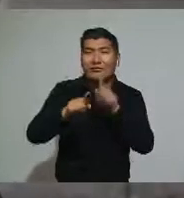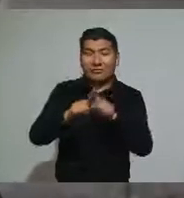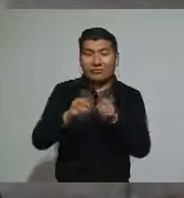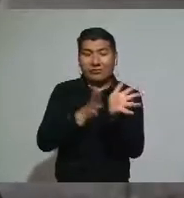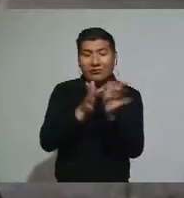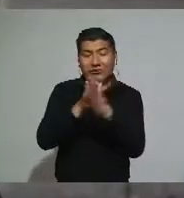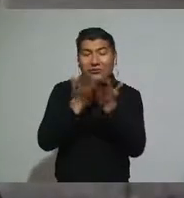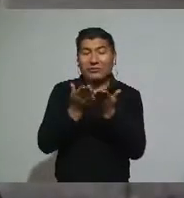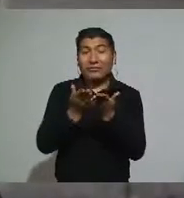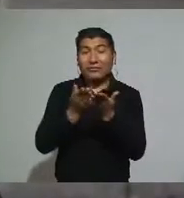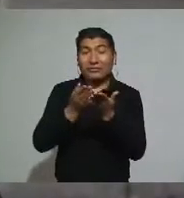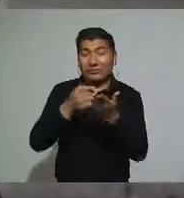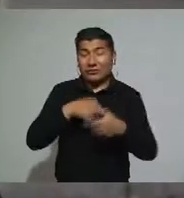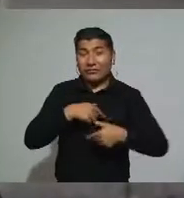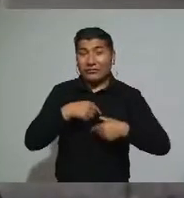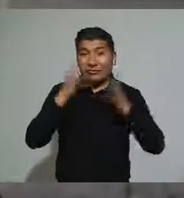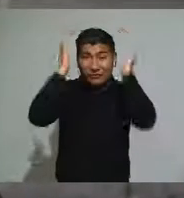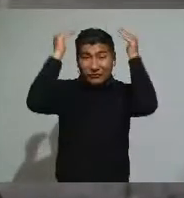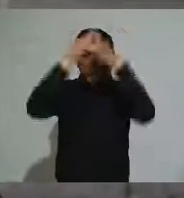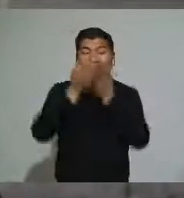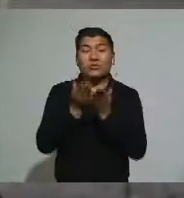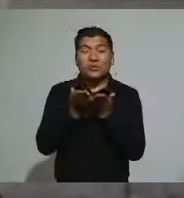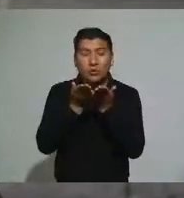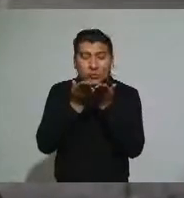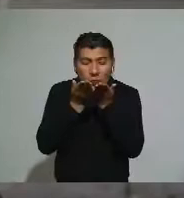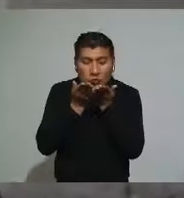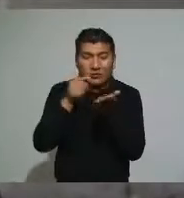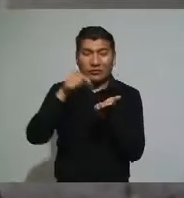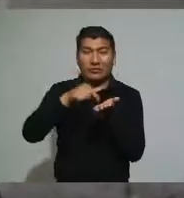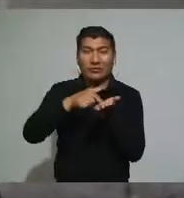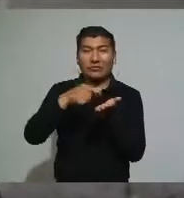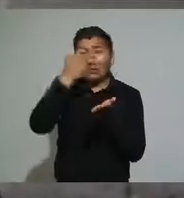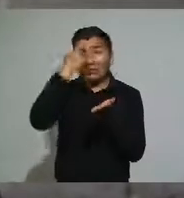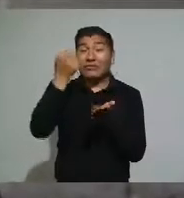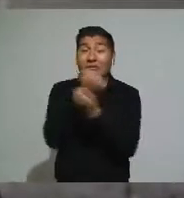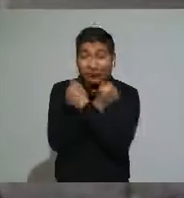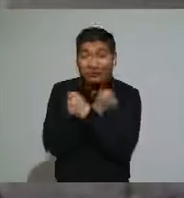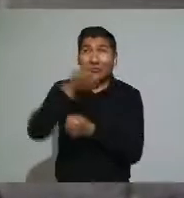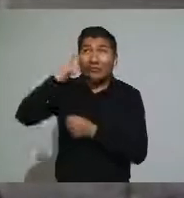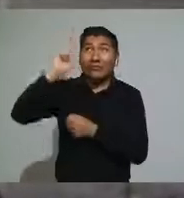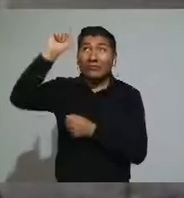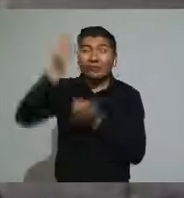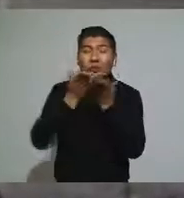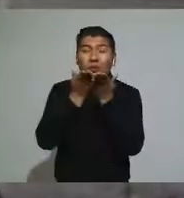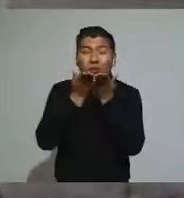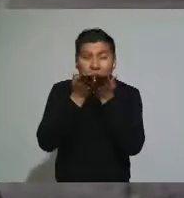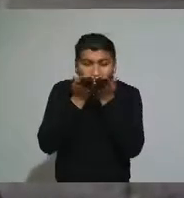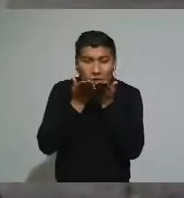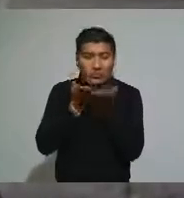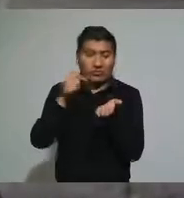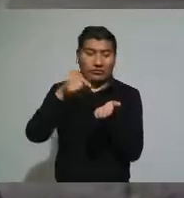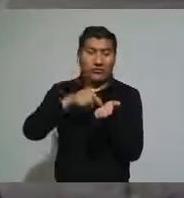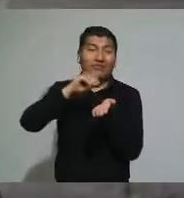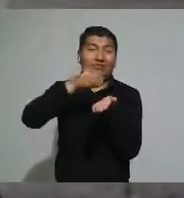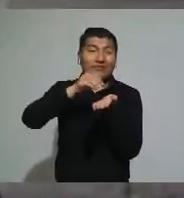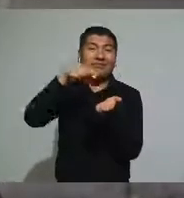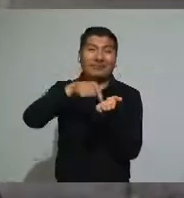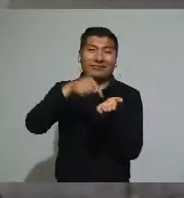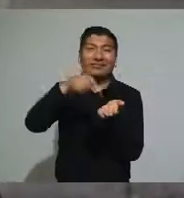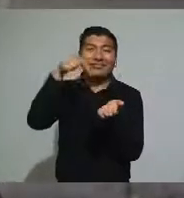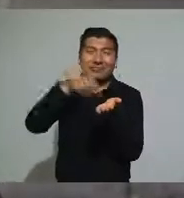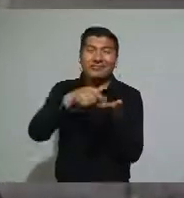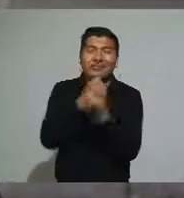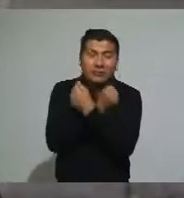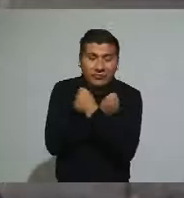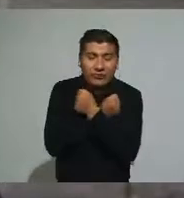el Evangelio porque ama al Señor. Lo besa porque es el amor el que está